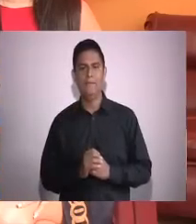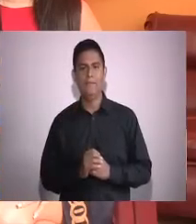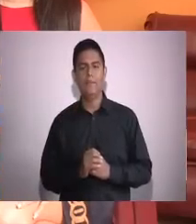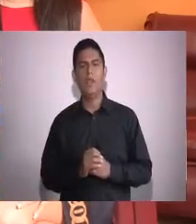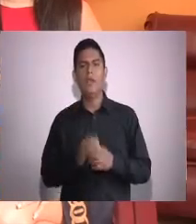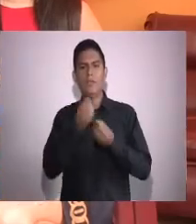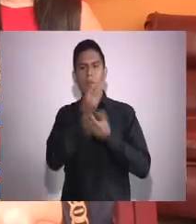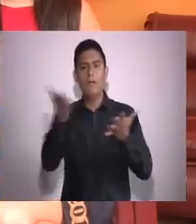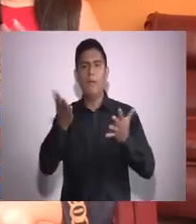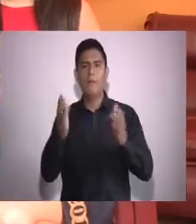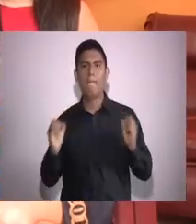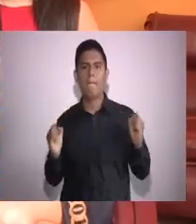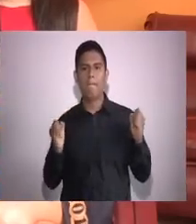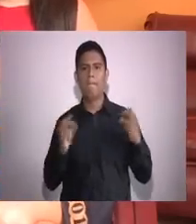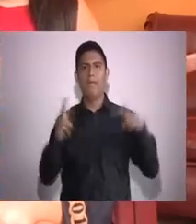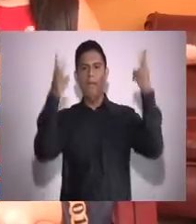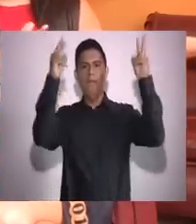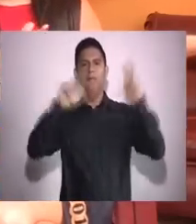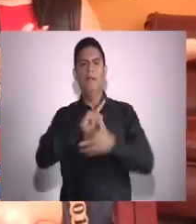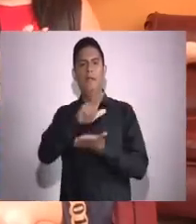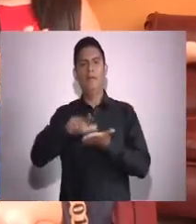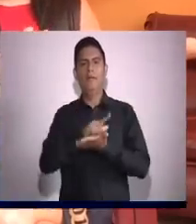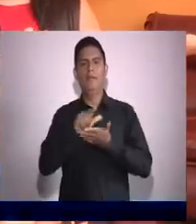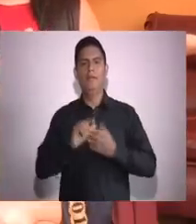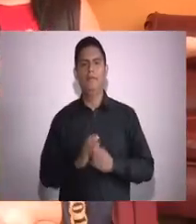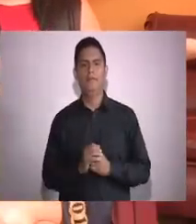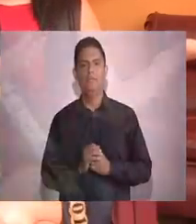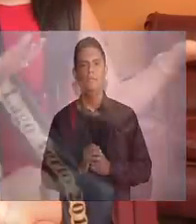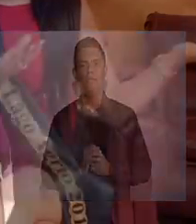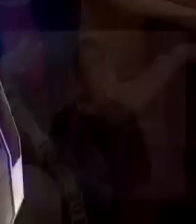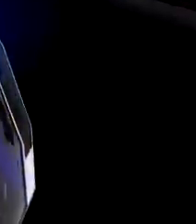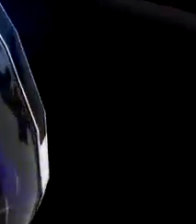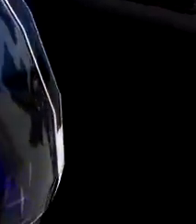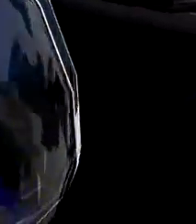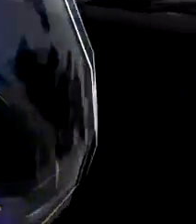despedimos diciéndoles ¡que viva Lago Agrio!